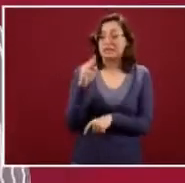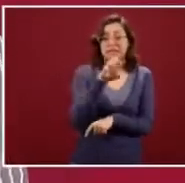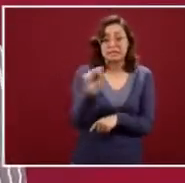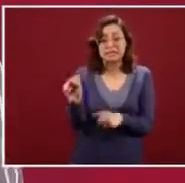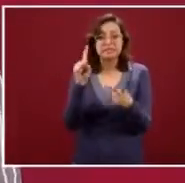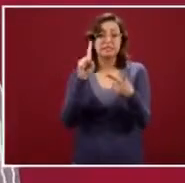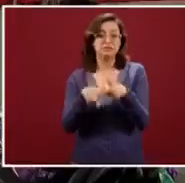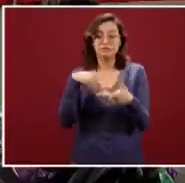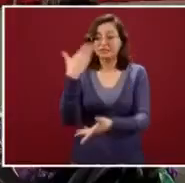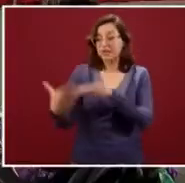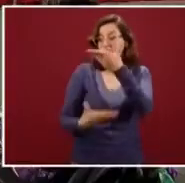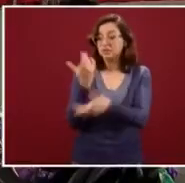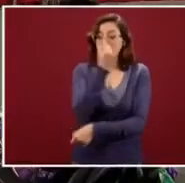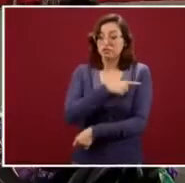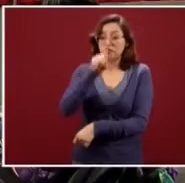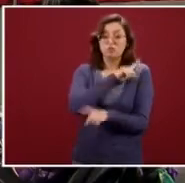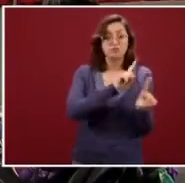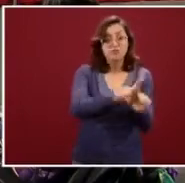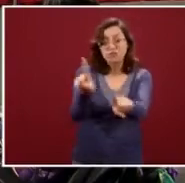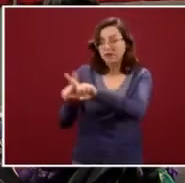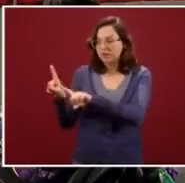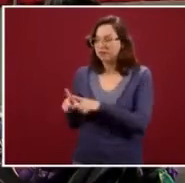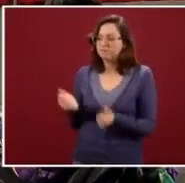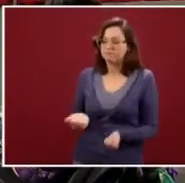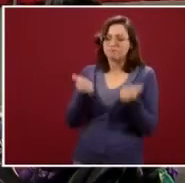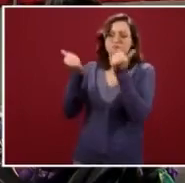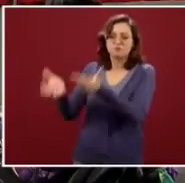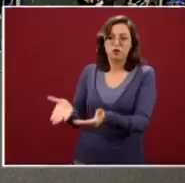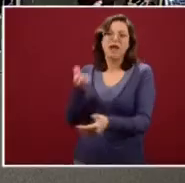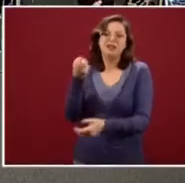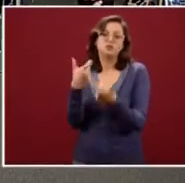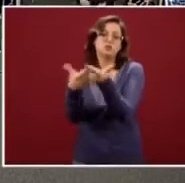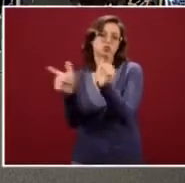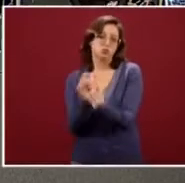de los servicios estatales de salud. Esa es la situación.